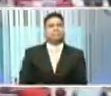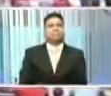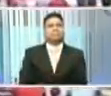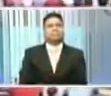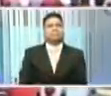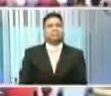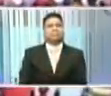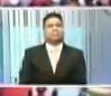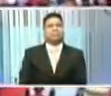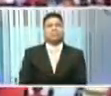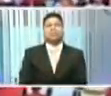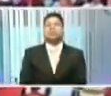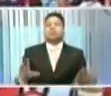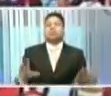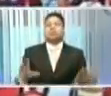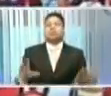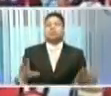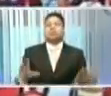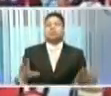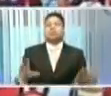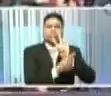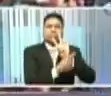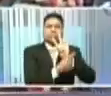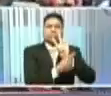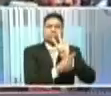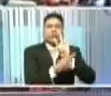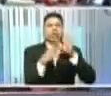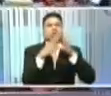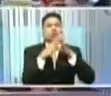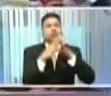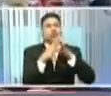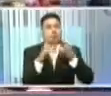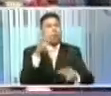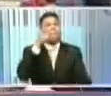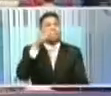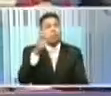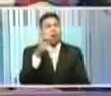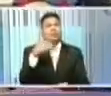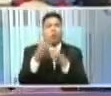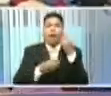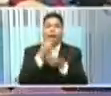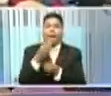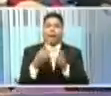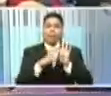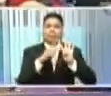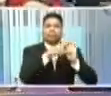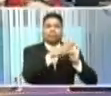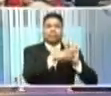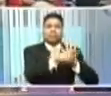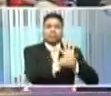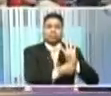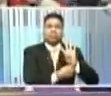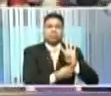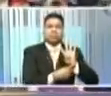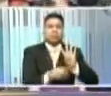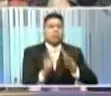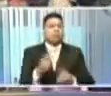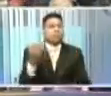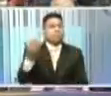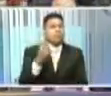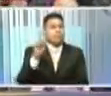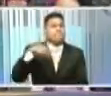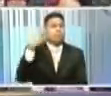vinculando este trabajo de las cuales uno pueda ser protagonista de lo que viene en los próximos meses y